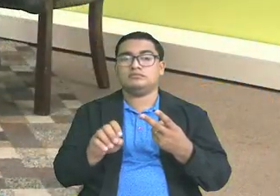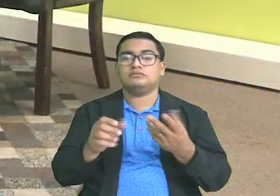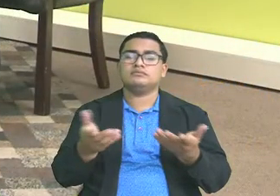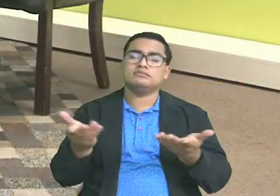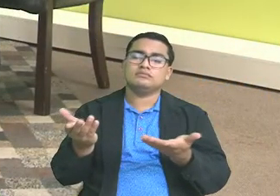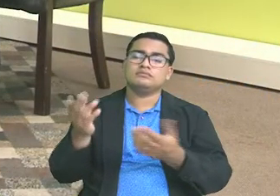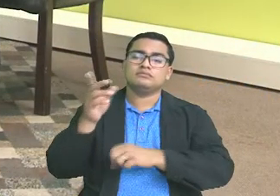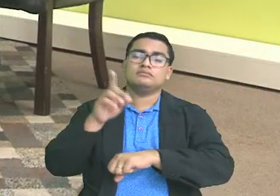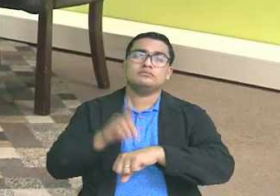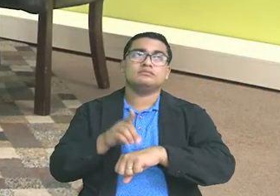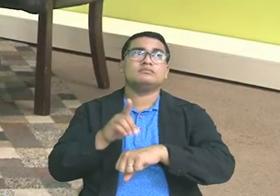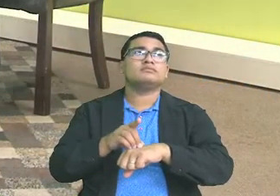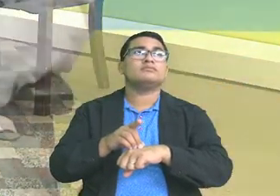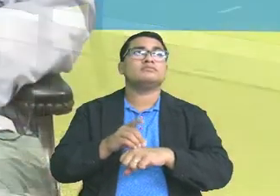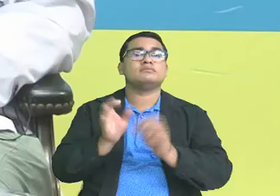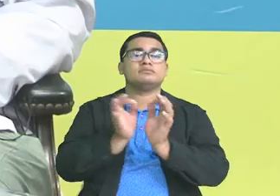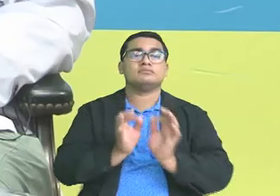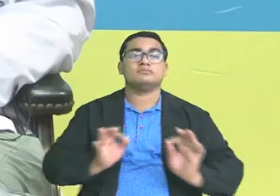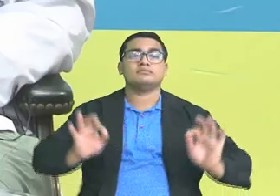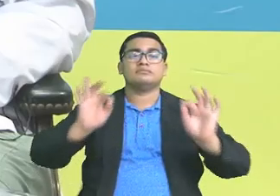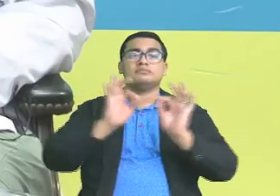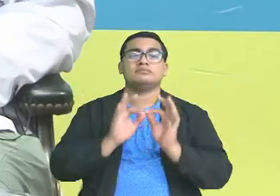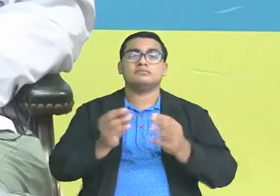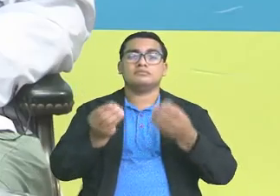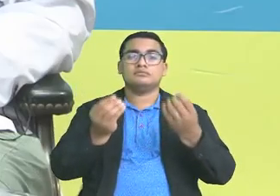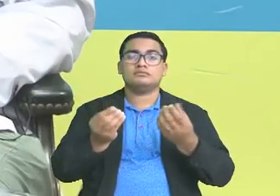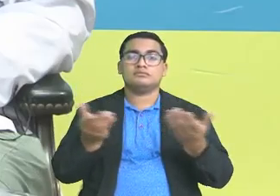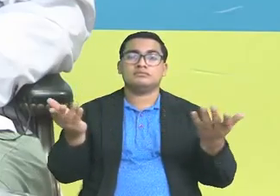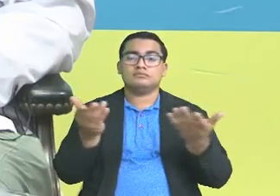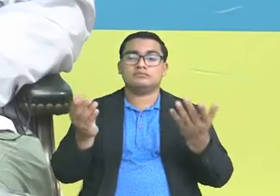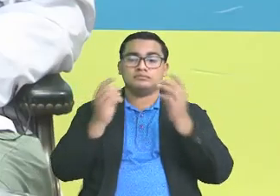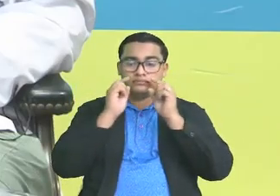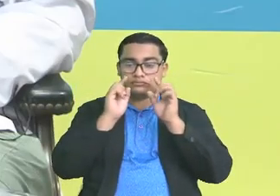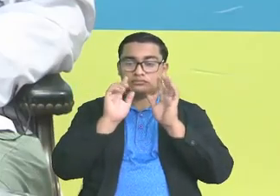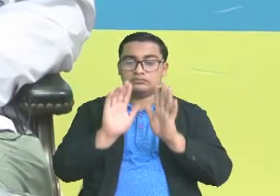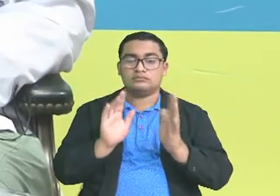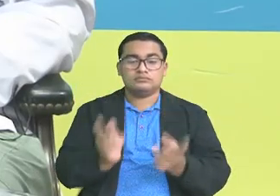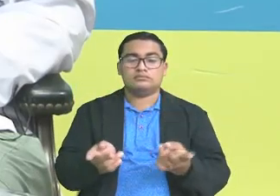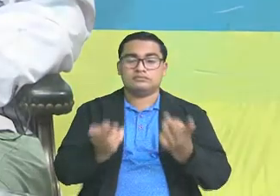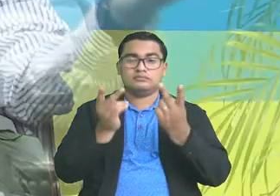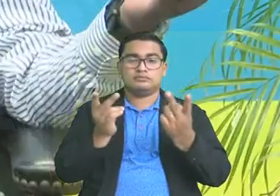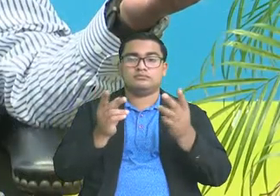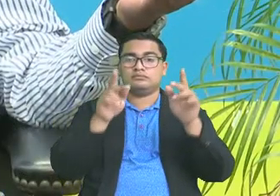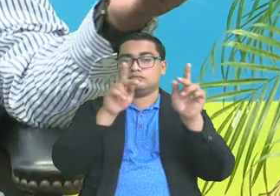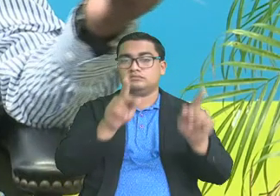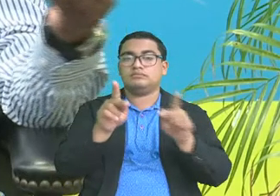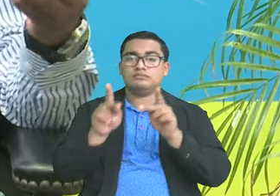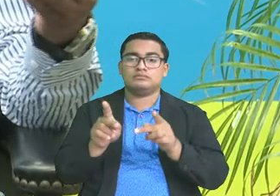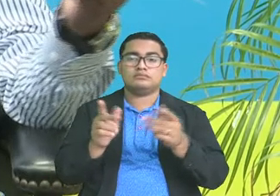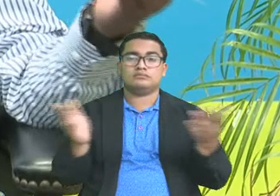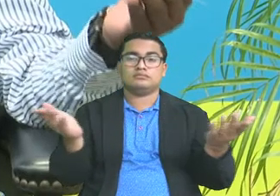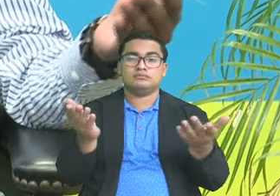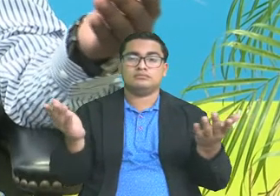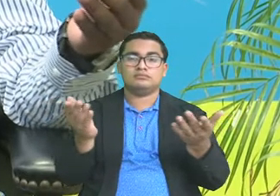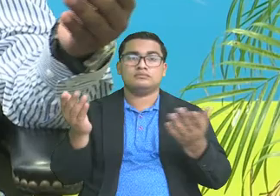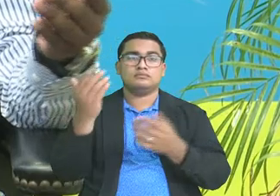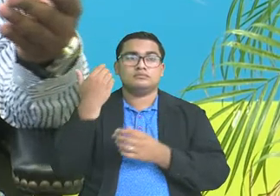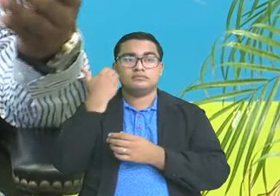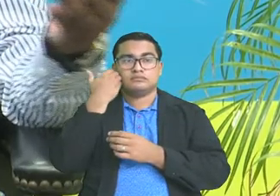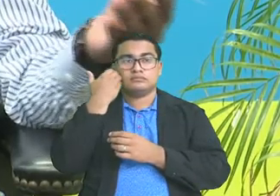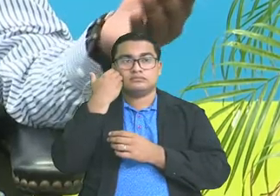Doctor, algo muy importante, ¿cómo salvar la vida de esa persona que está teniendo el derrame, la